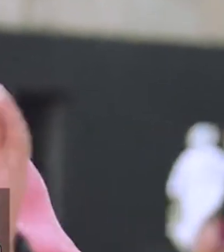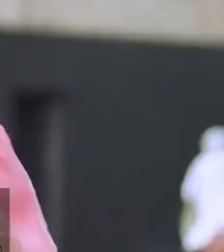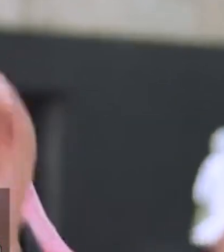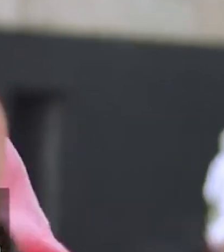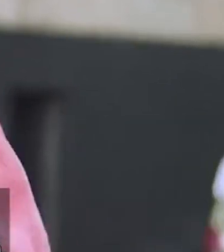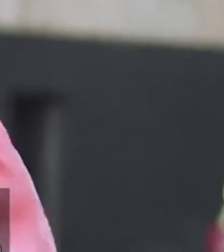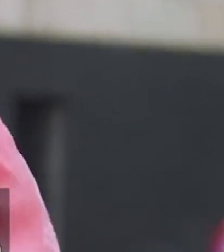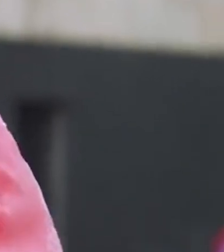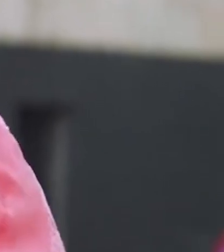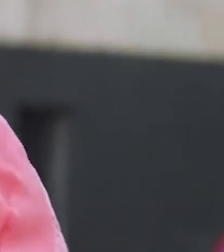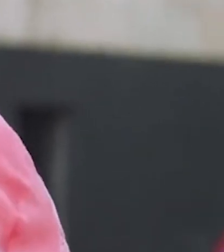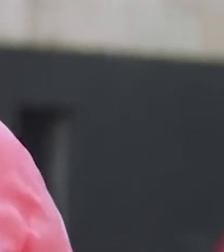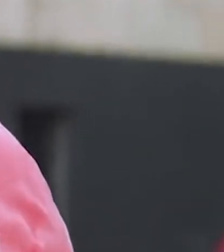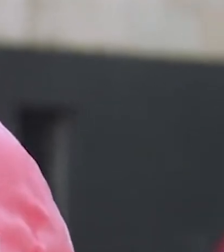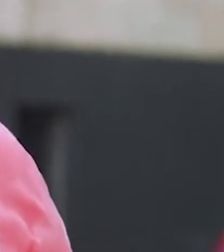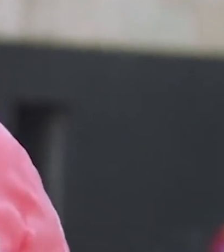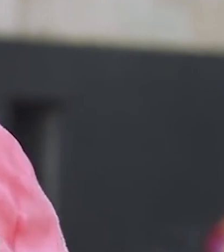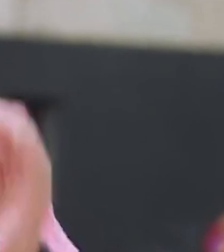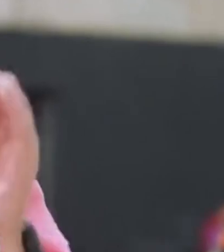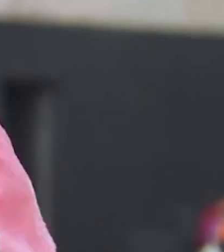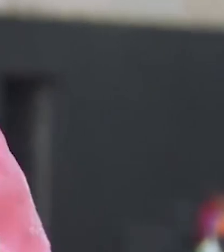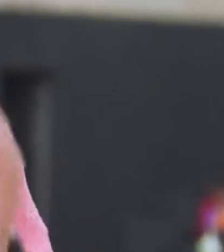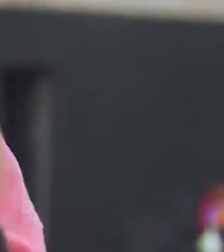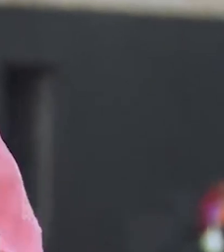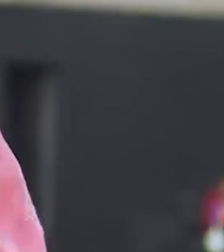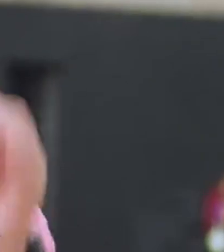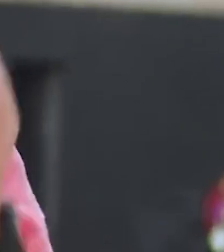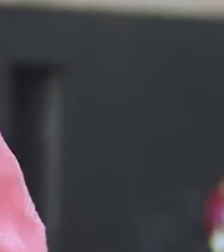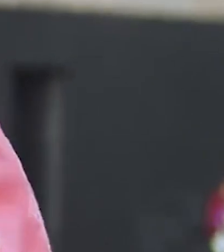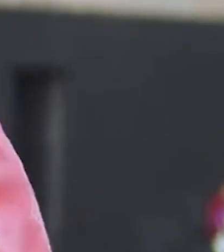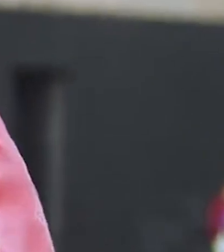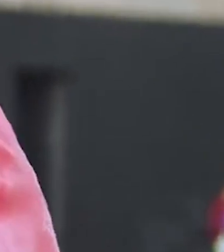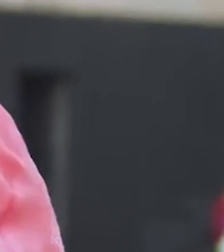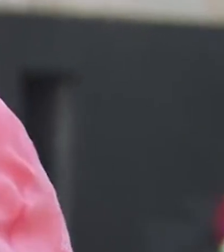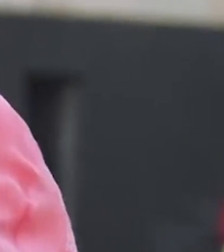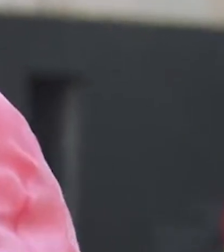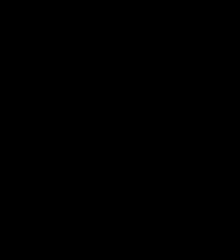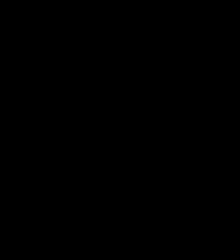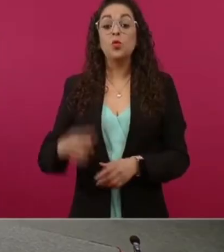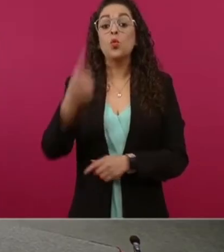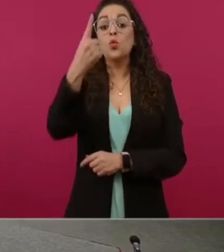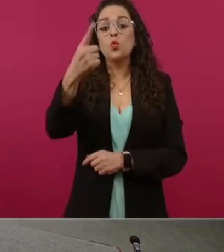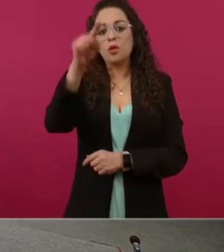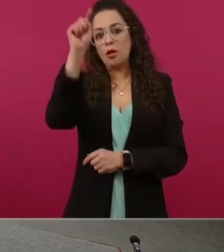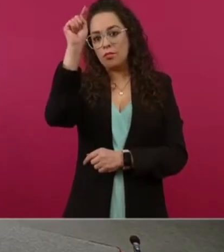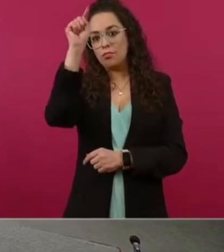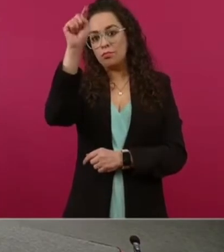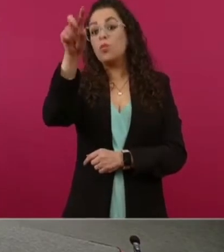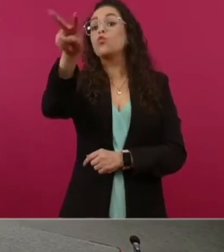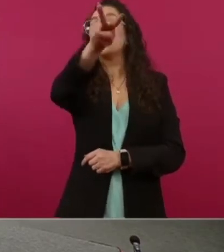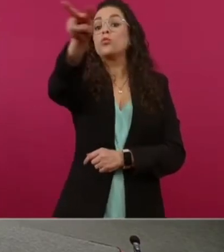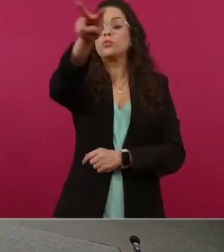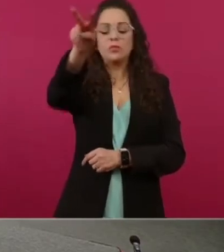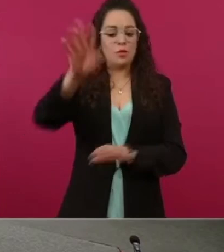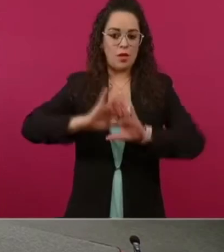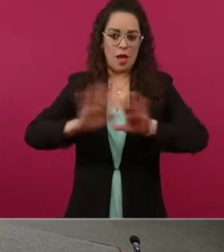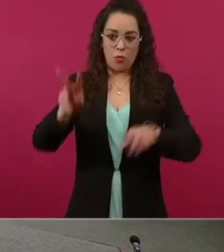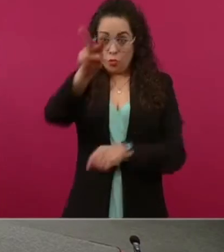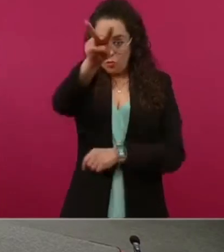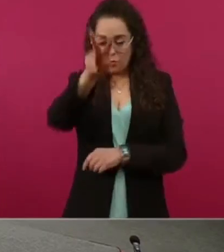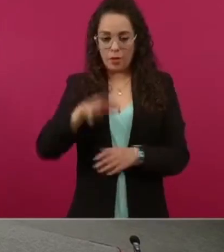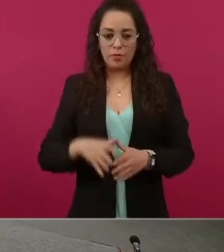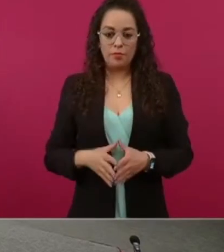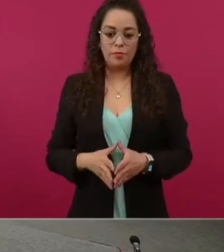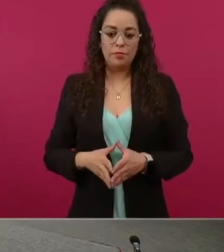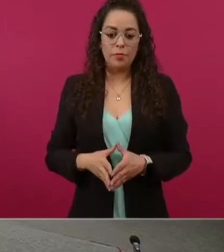ese derecho de réplica. El pasado 8 de junio, durante su conferencia matutina, López Obrador sostuvo que se reserva el